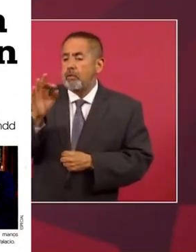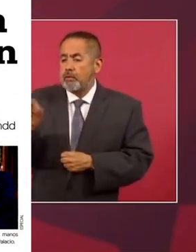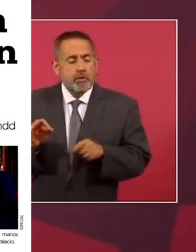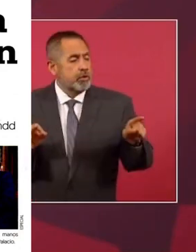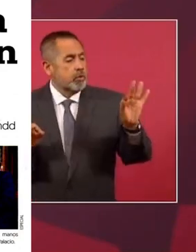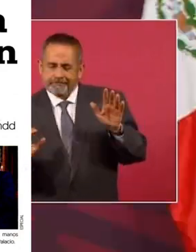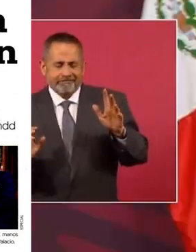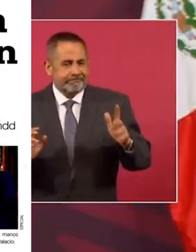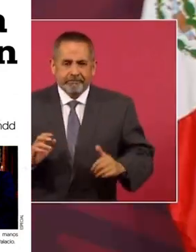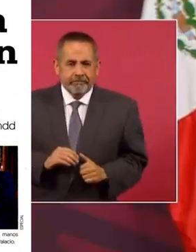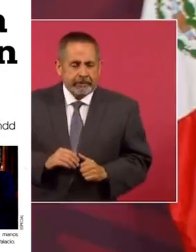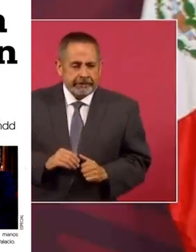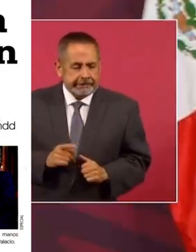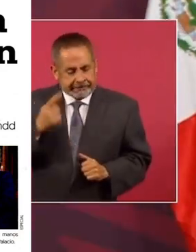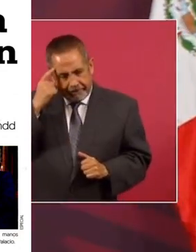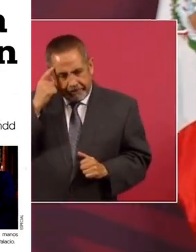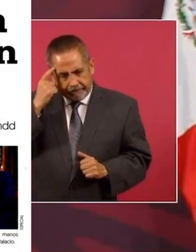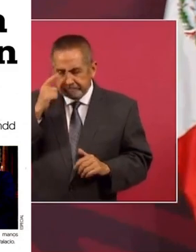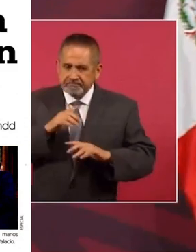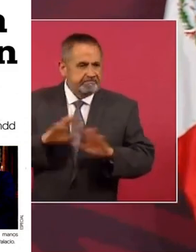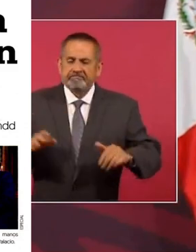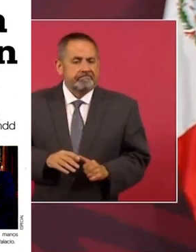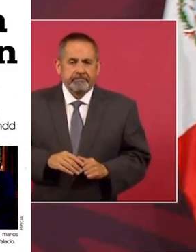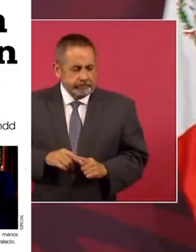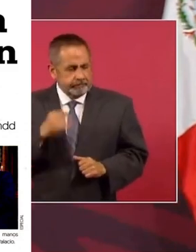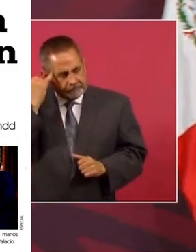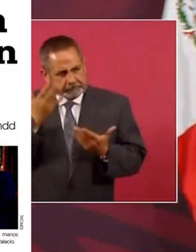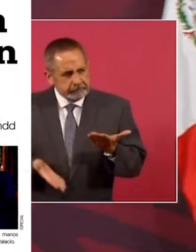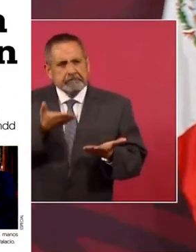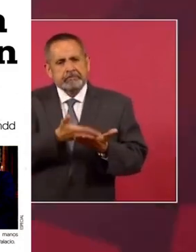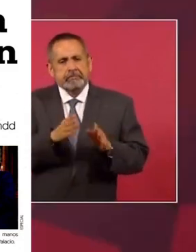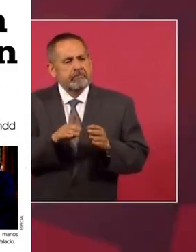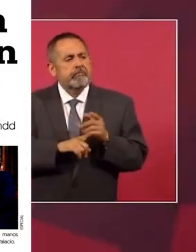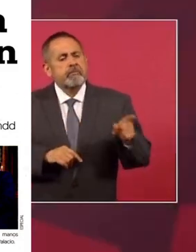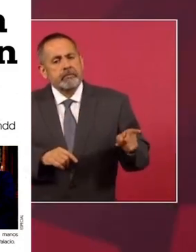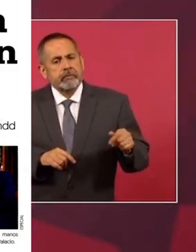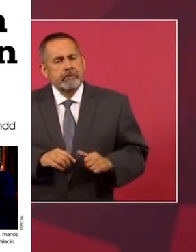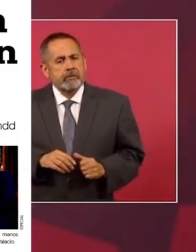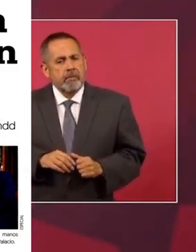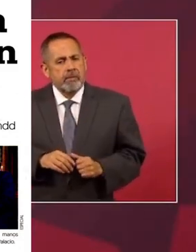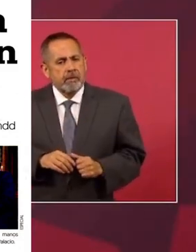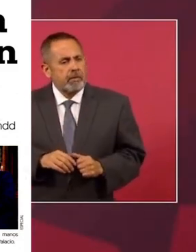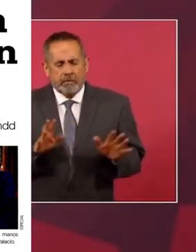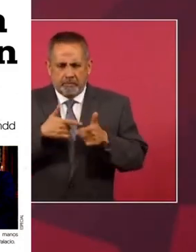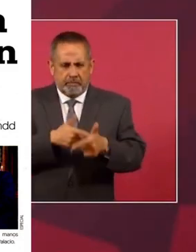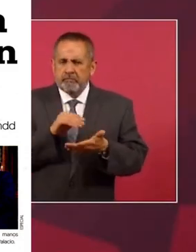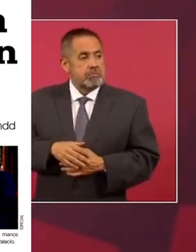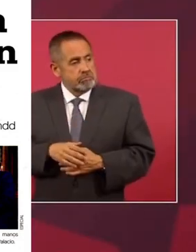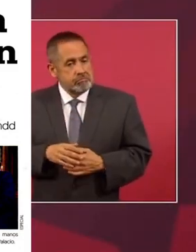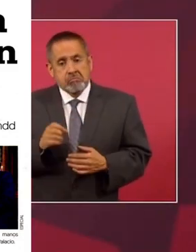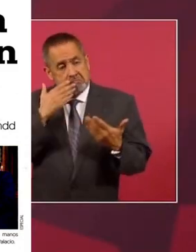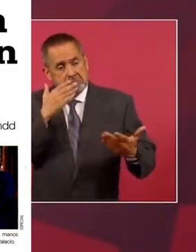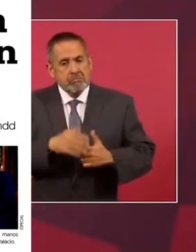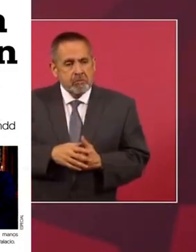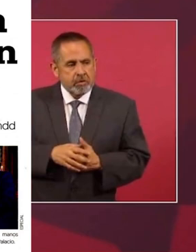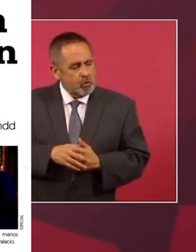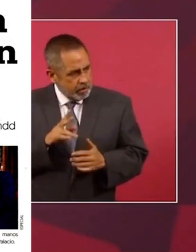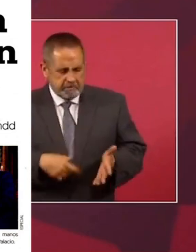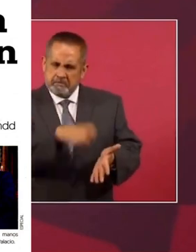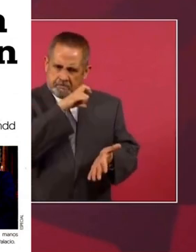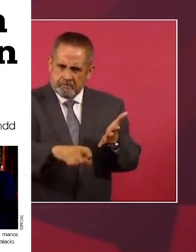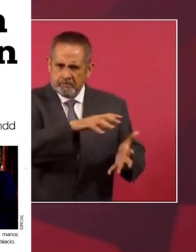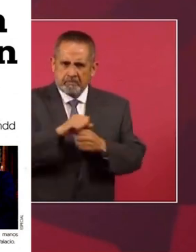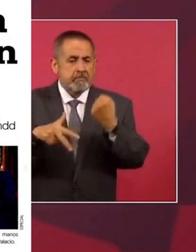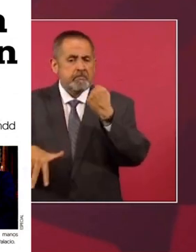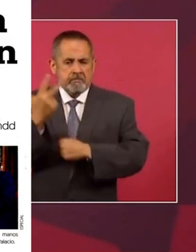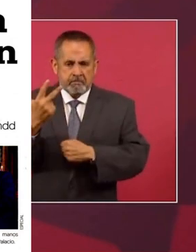46 del mercado. Entonces, surgió este planteamiento. Nosotros vamos a seguir peleando y les compramos